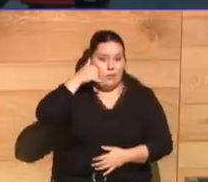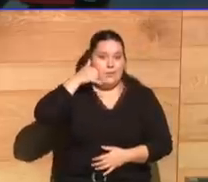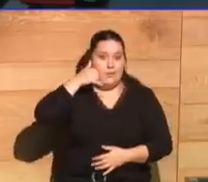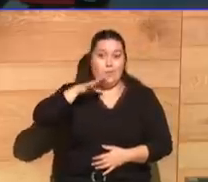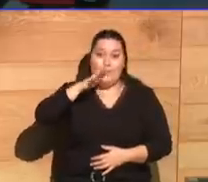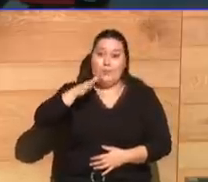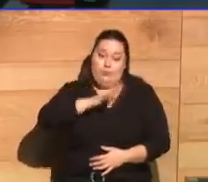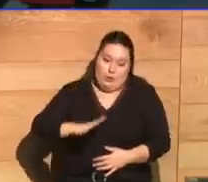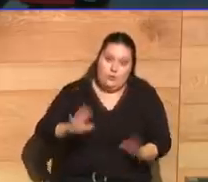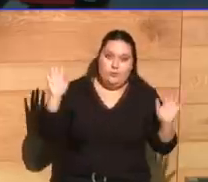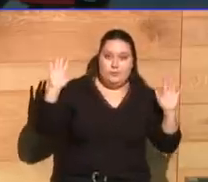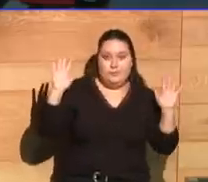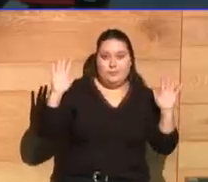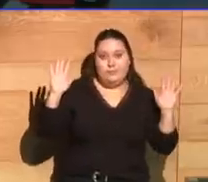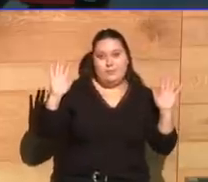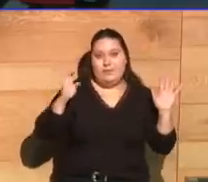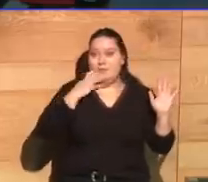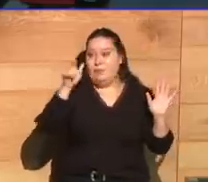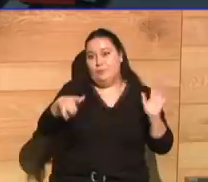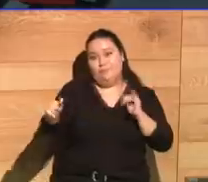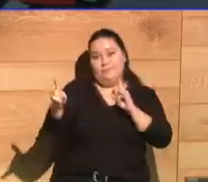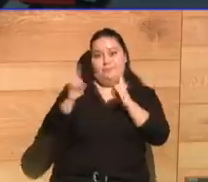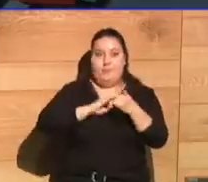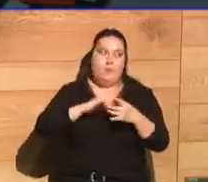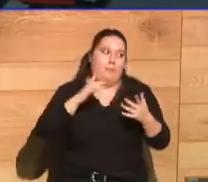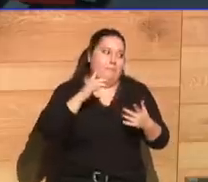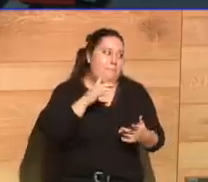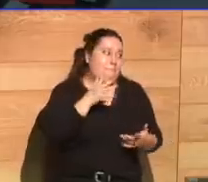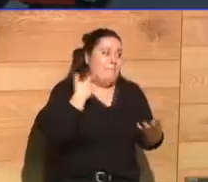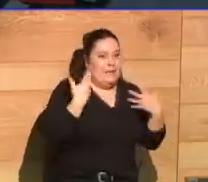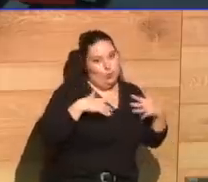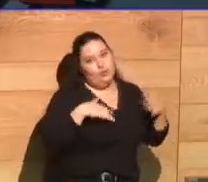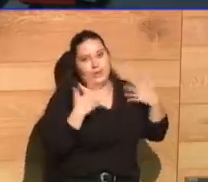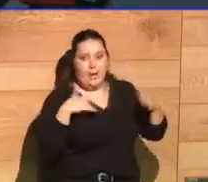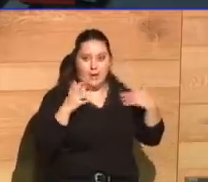por si te llama alguien. Y en este momento... vaya argumento, madre mía.